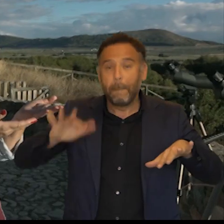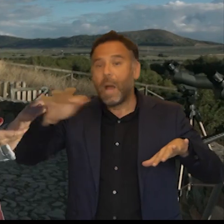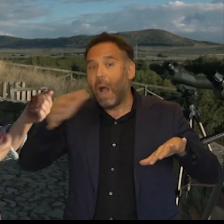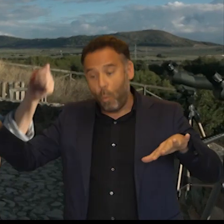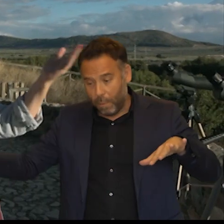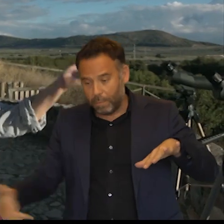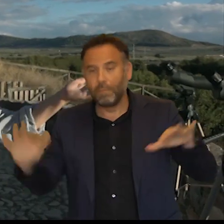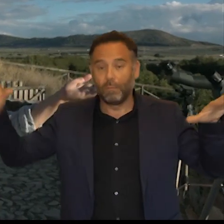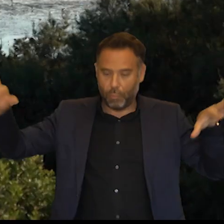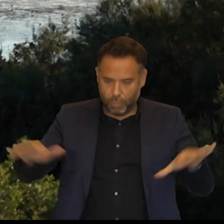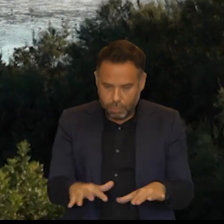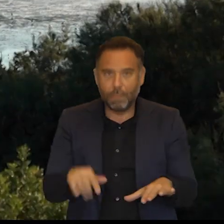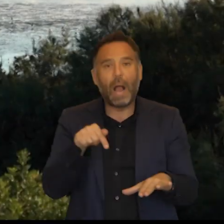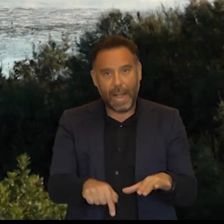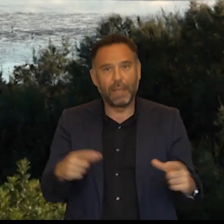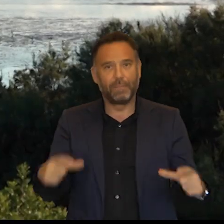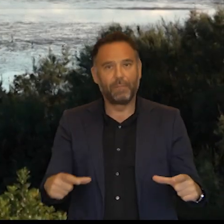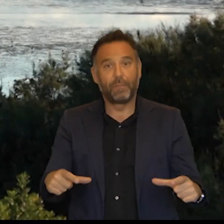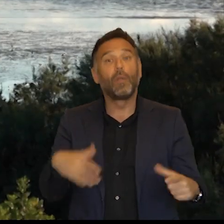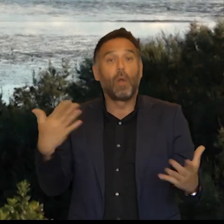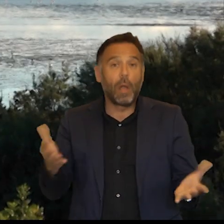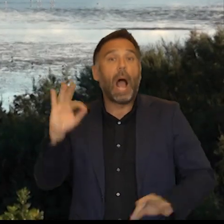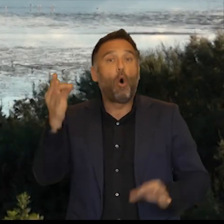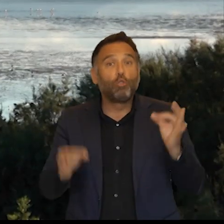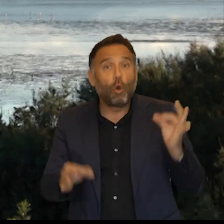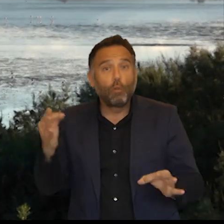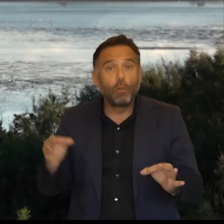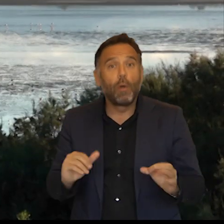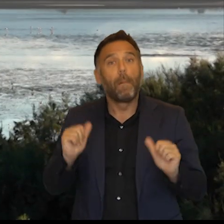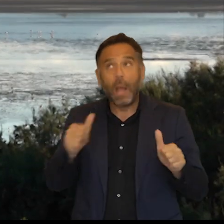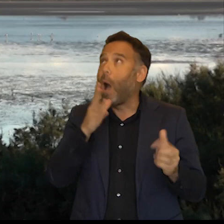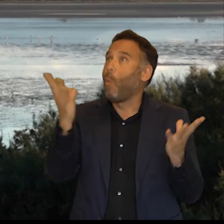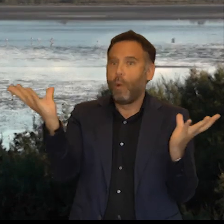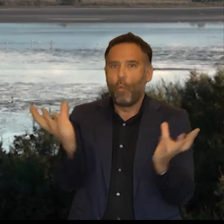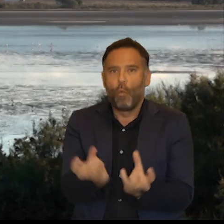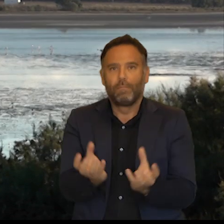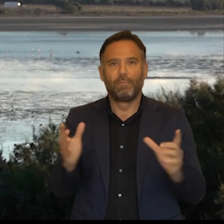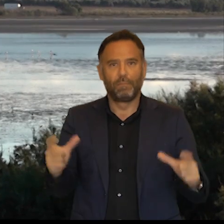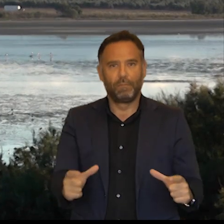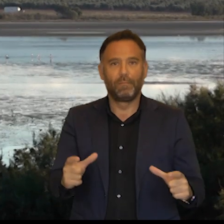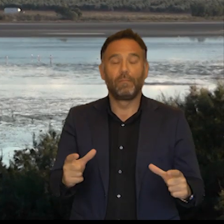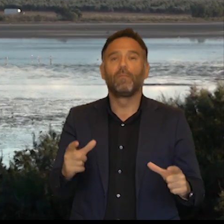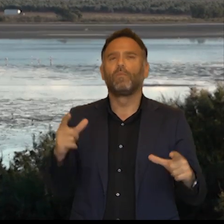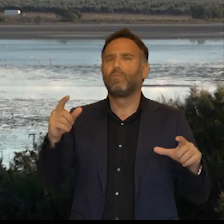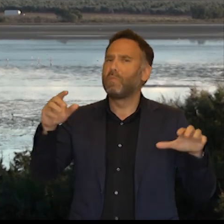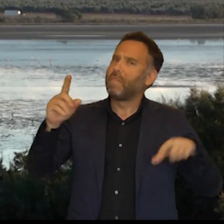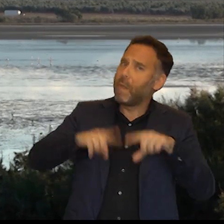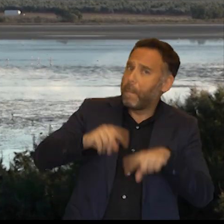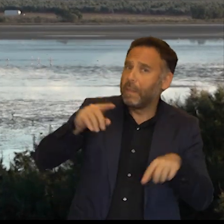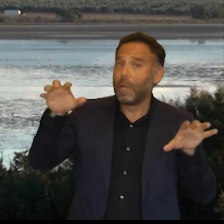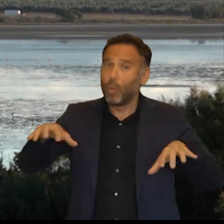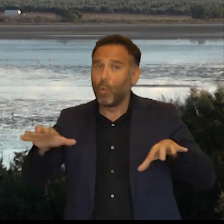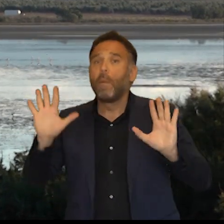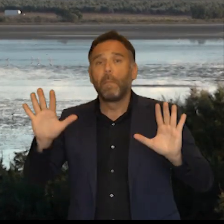y las subterráneas, vienen a parar aquí. Todavía en el otoño, que es cuando la laguna empieza a recoger agua, las lluvias todavía aquí han sido